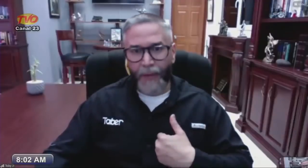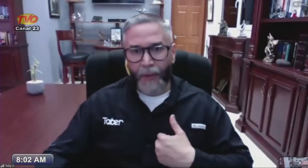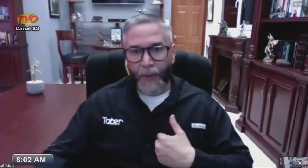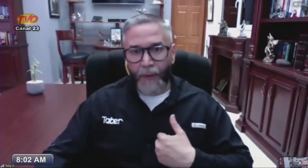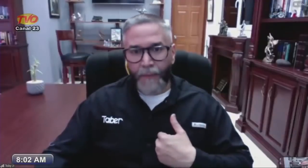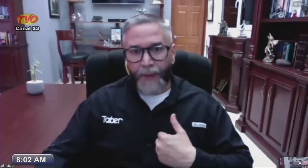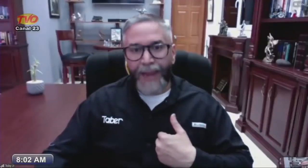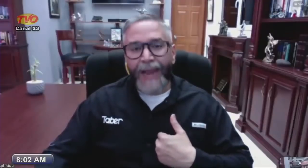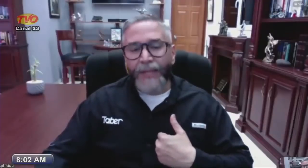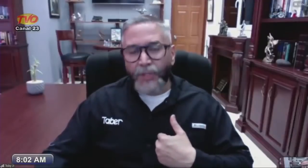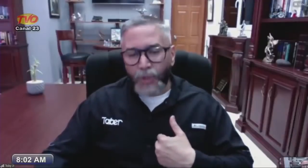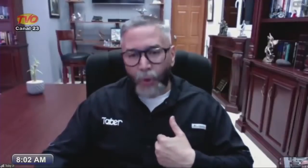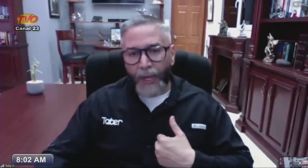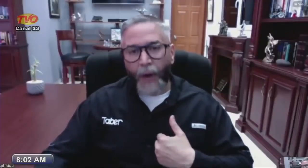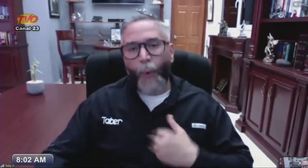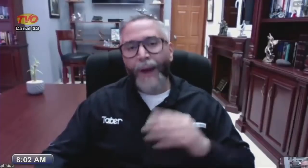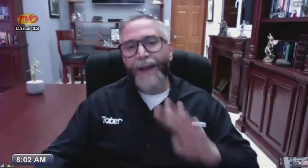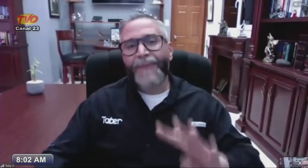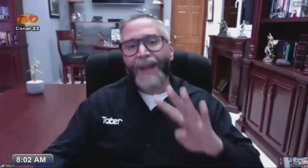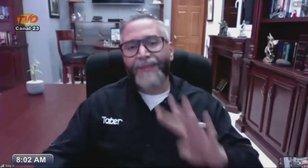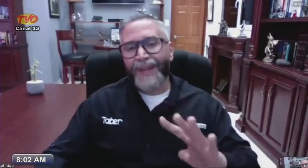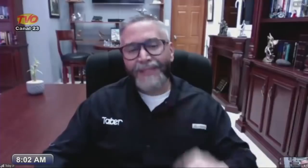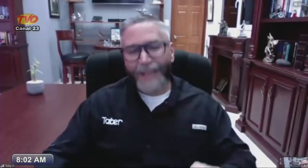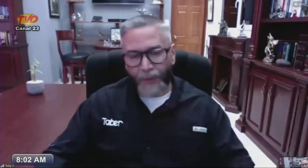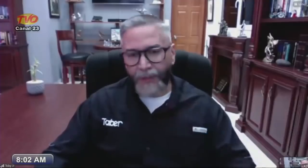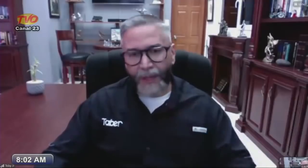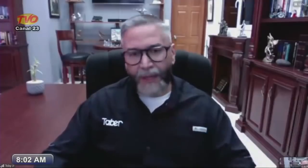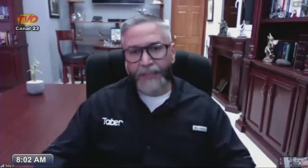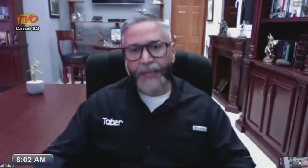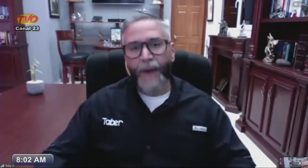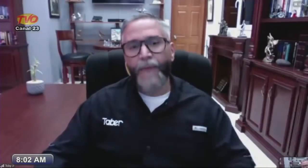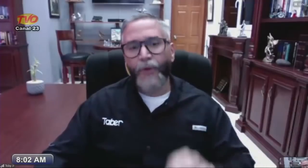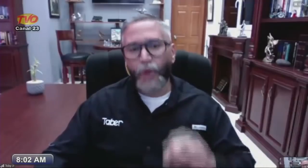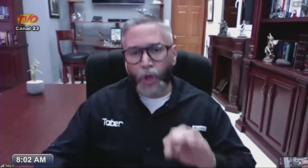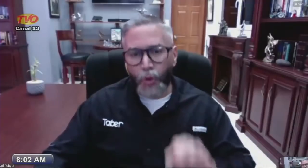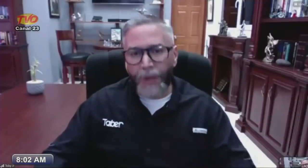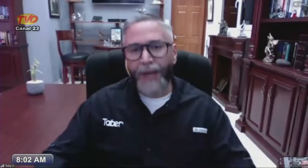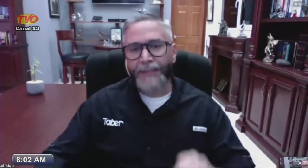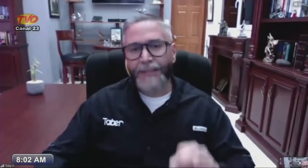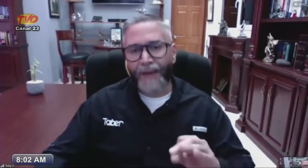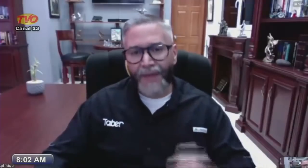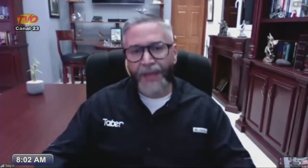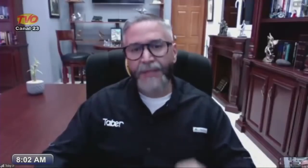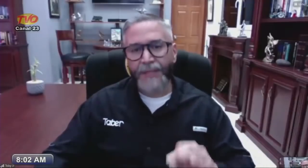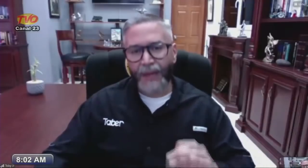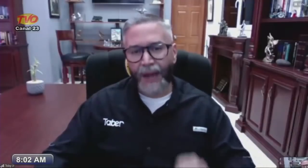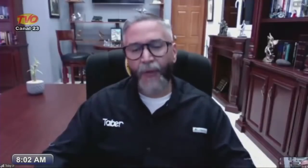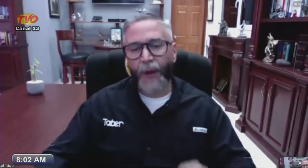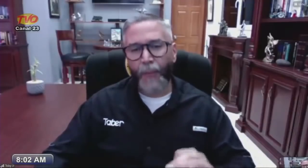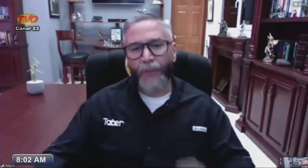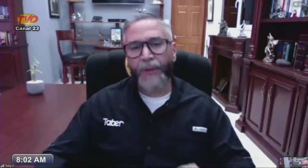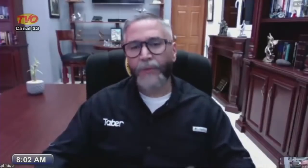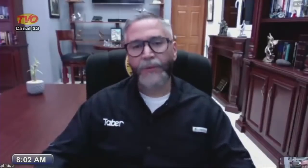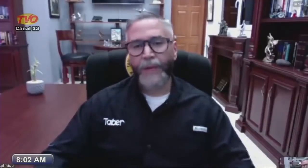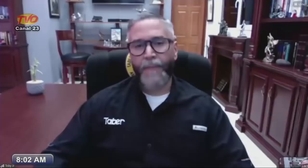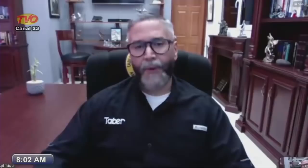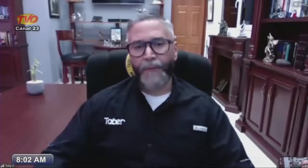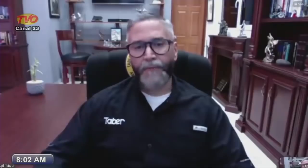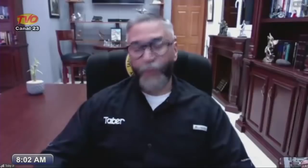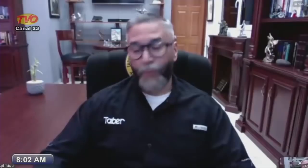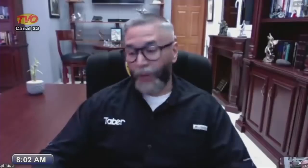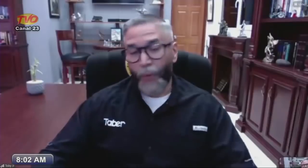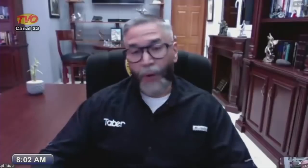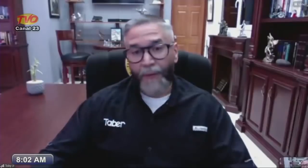preparado en la historia 43 años del país es ya nunca se habían cerrado las puertas de un templo